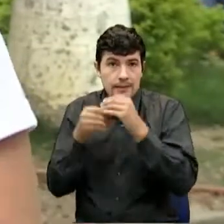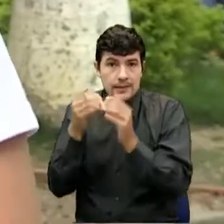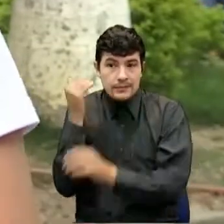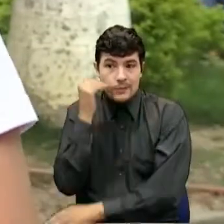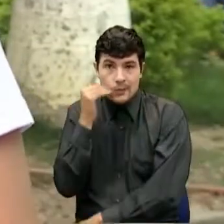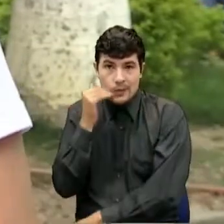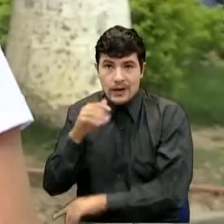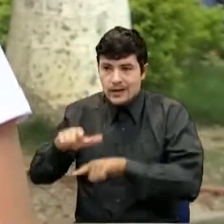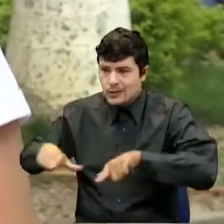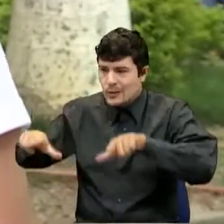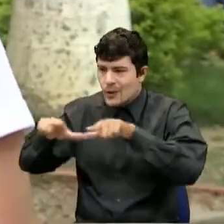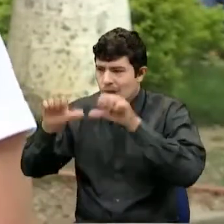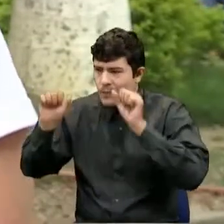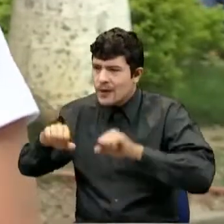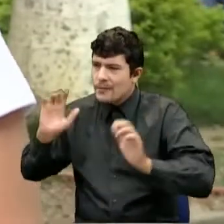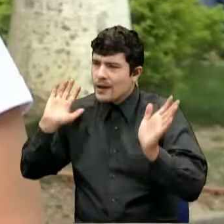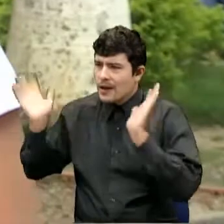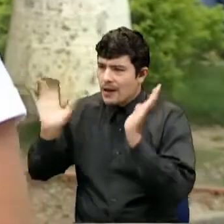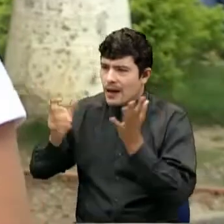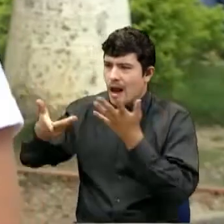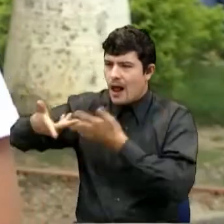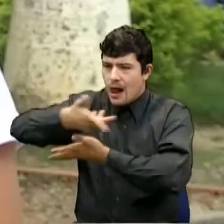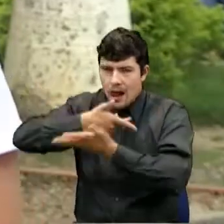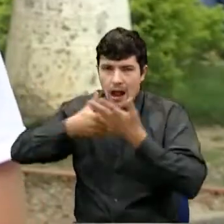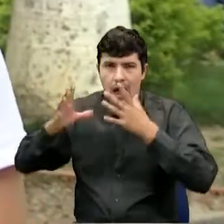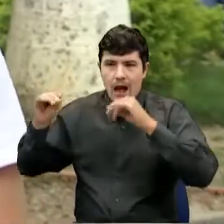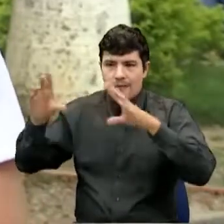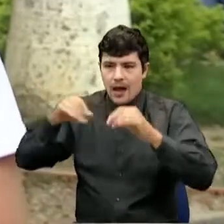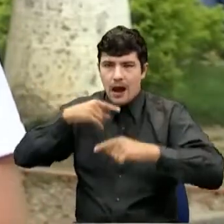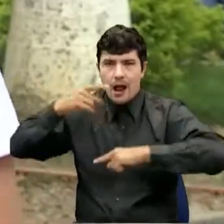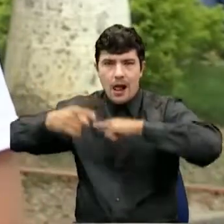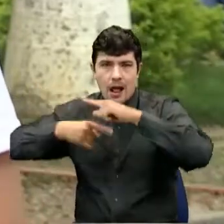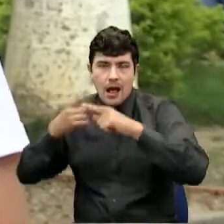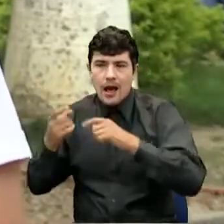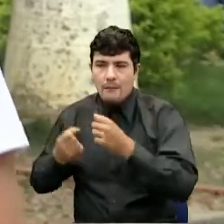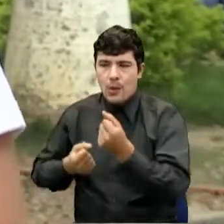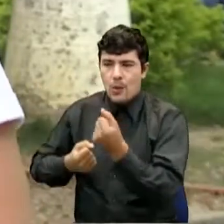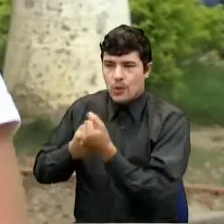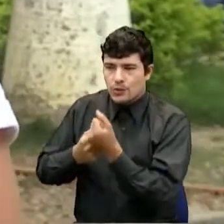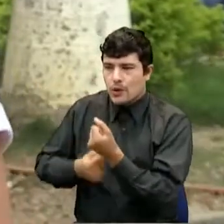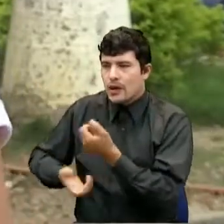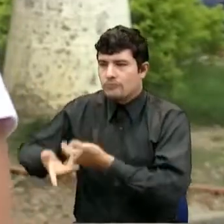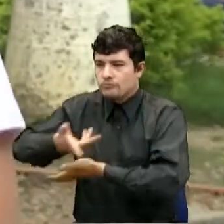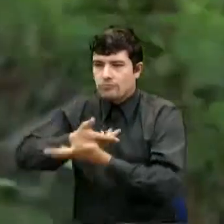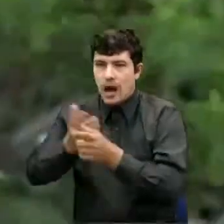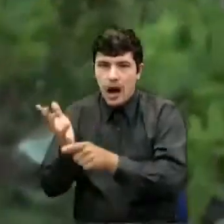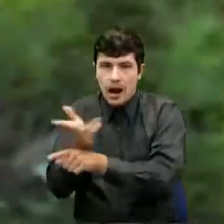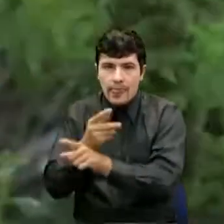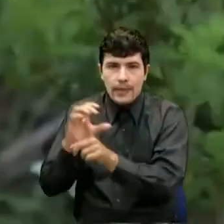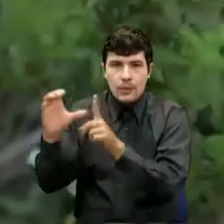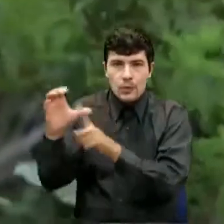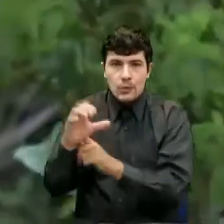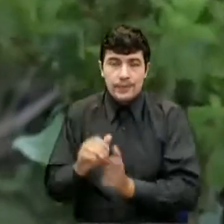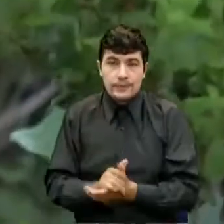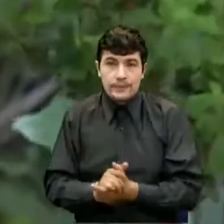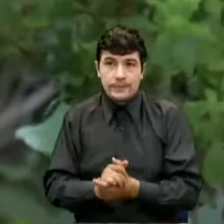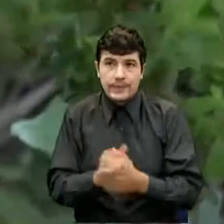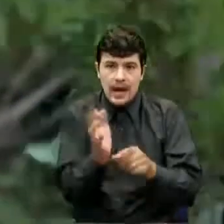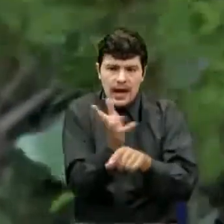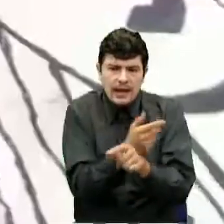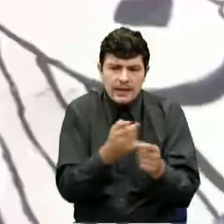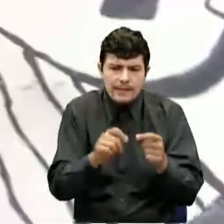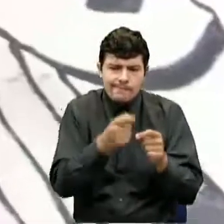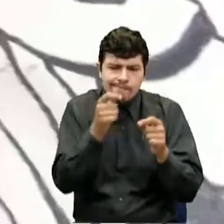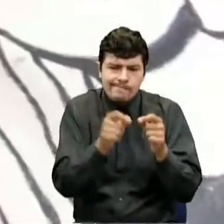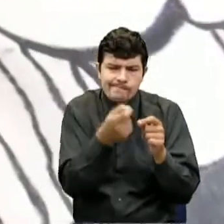compartir hablar dialogar y apoyarnos nosotros desde el emprendimiento el arte y la cultura artesanías que llevan bordado